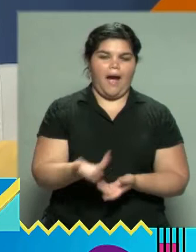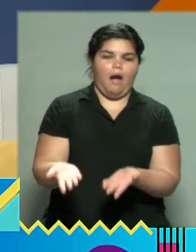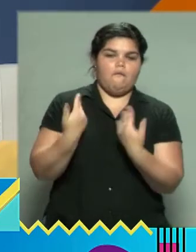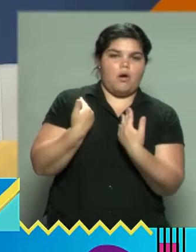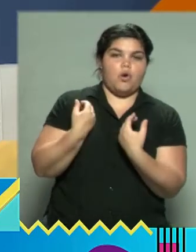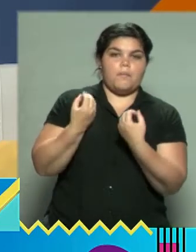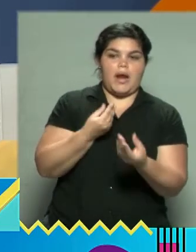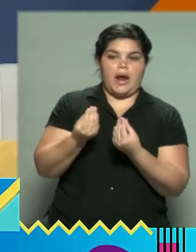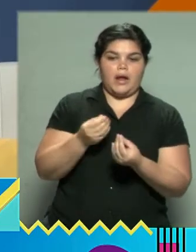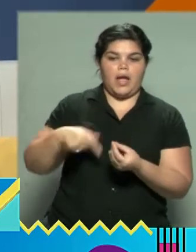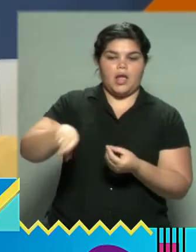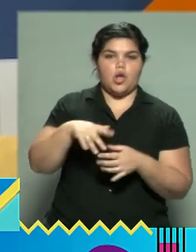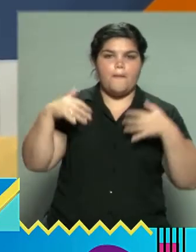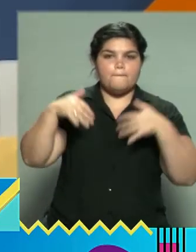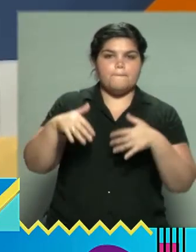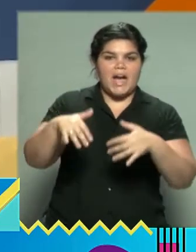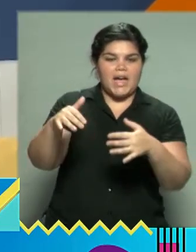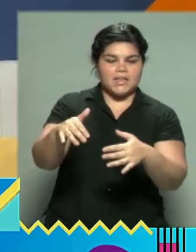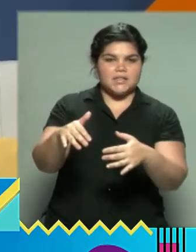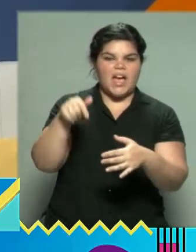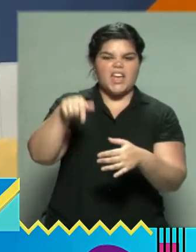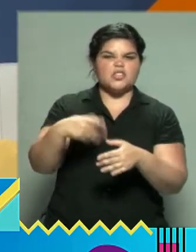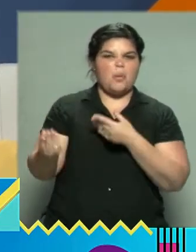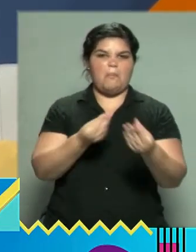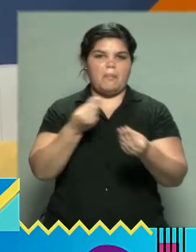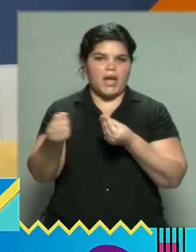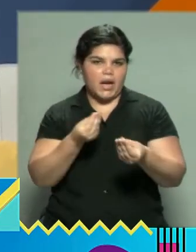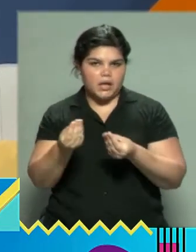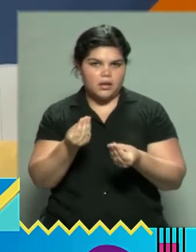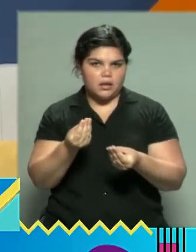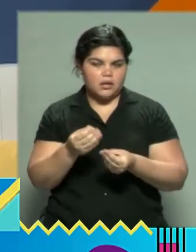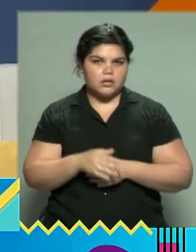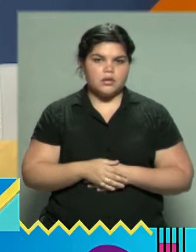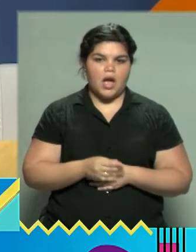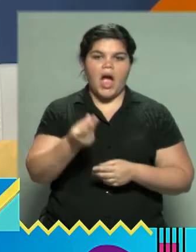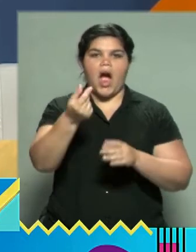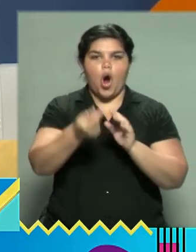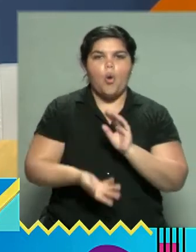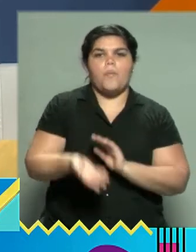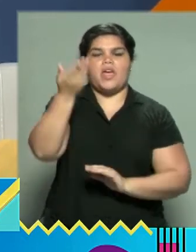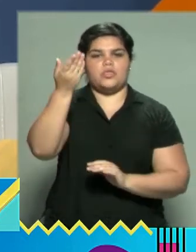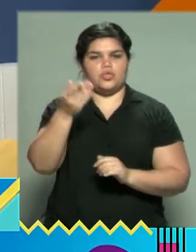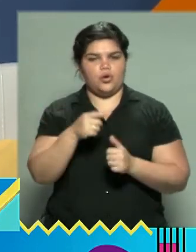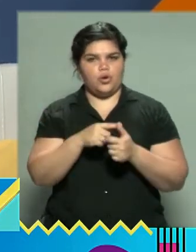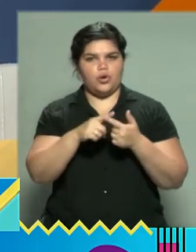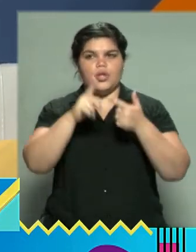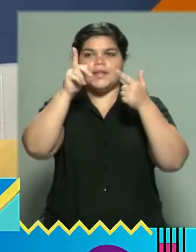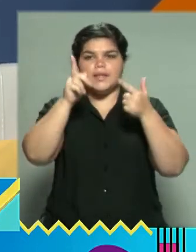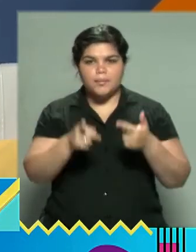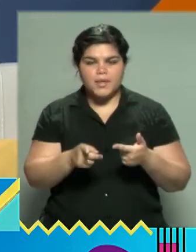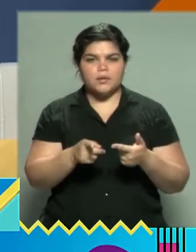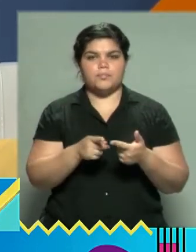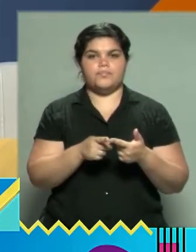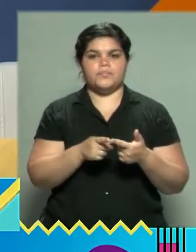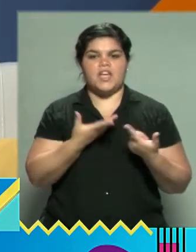que en realidad lo que es una marcha por, digamos, todo lo que es el aumento de tarifas, todo lo que es